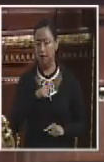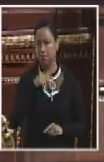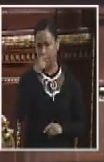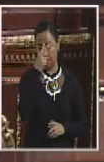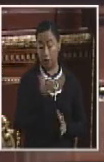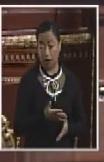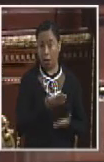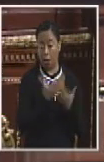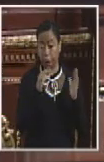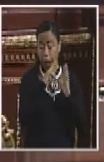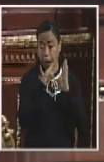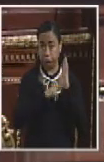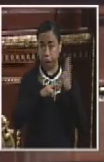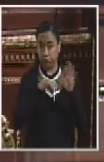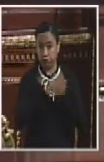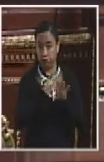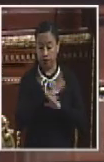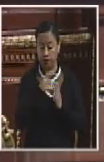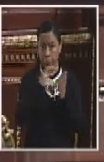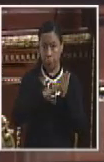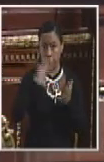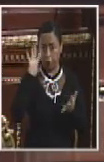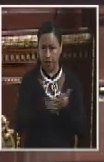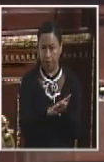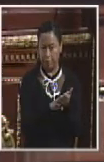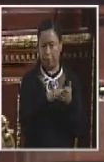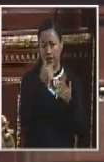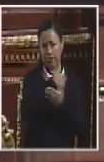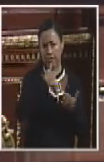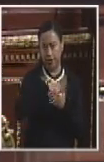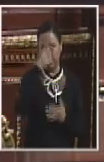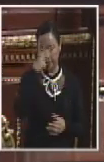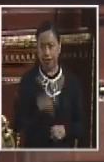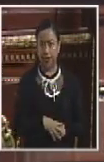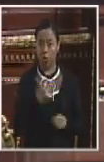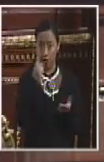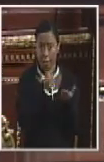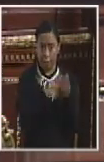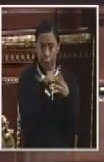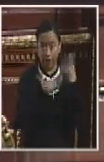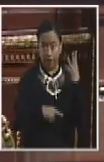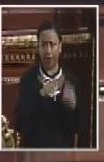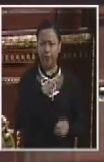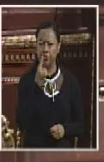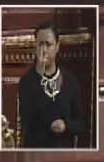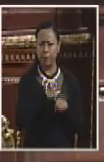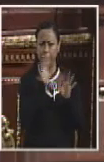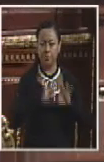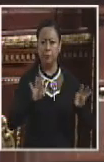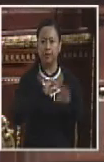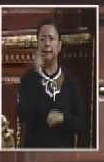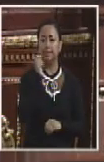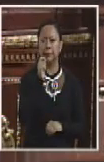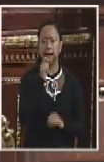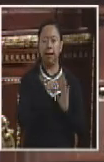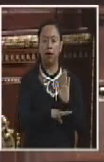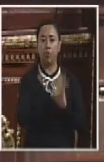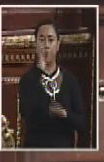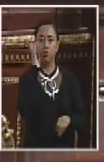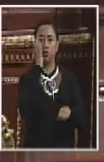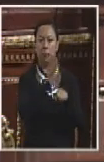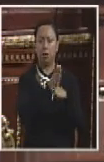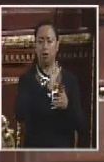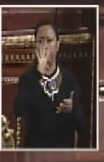Código Penal capitalino, dentro de las cuales uno de los más destacados fue el aumento de penas